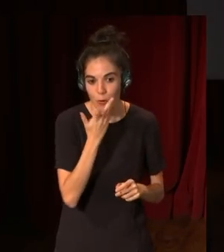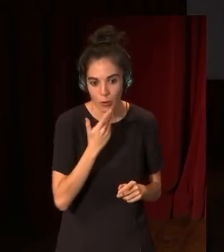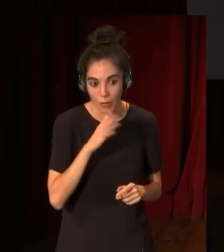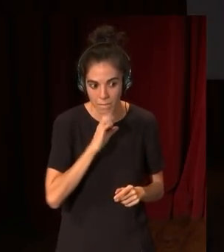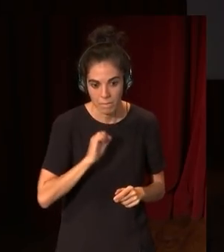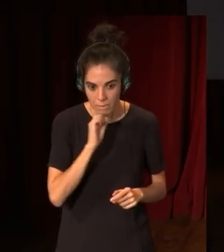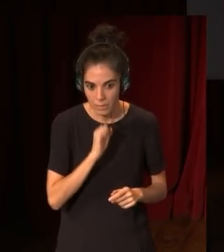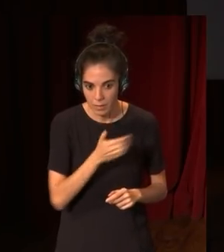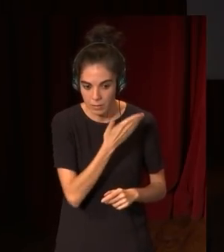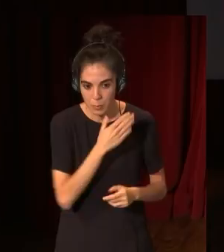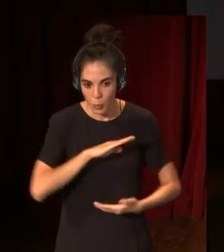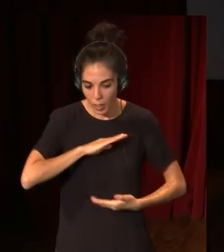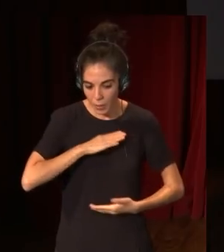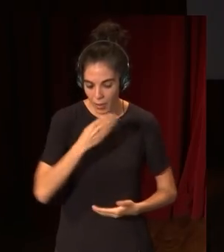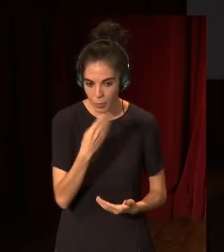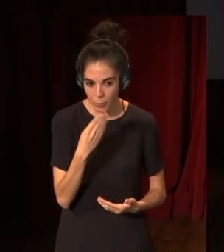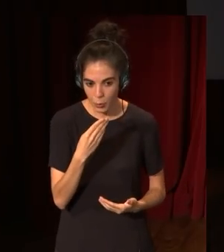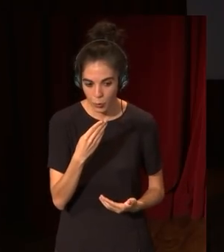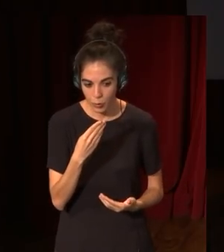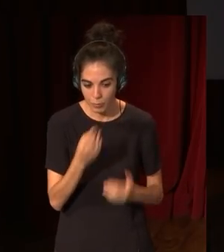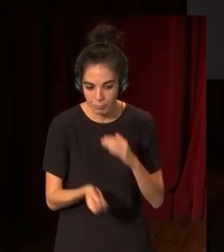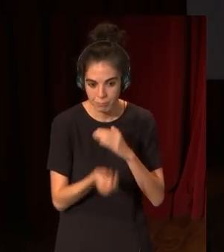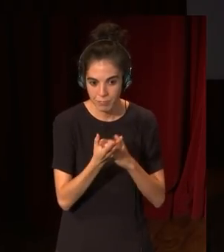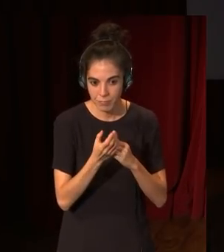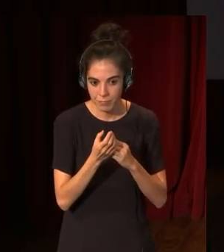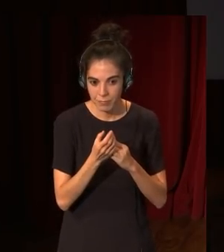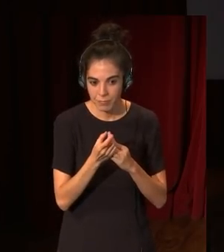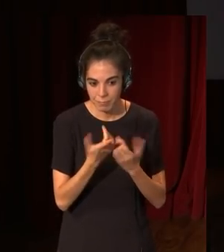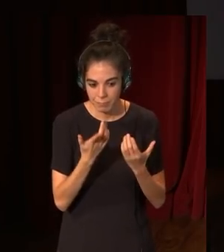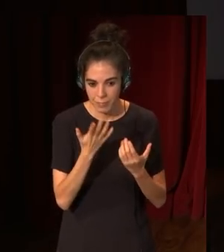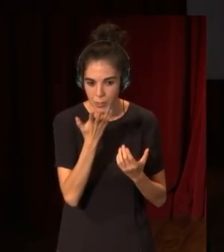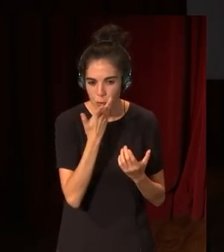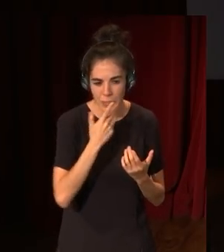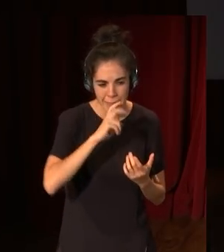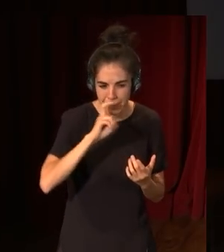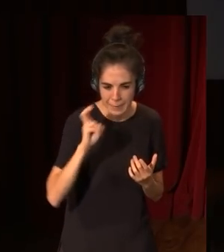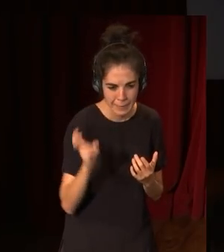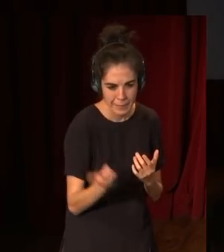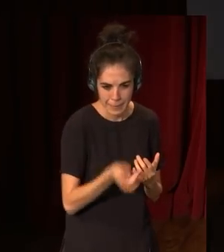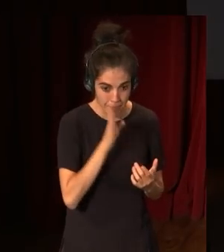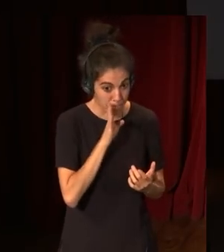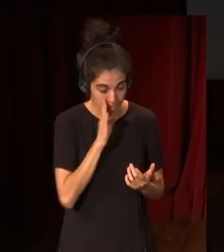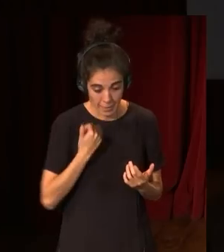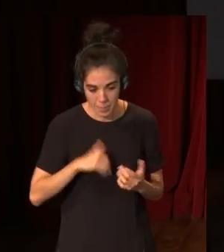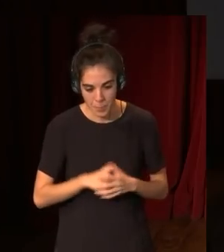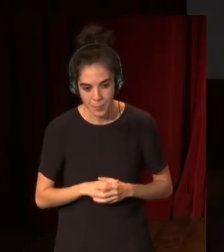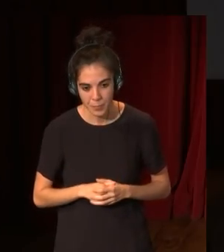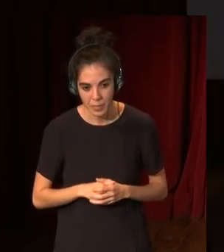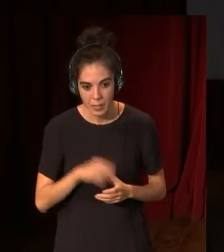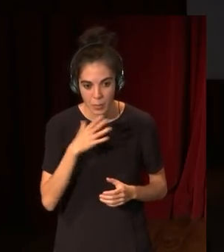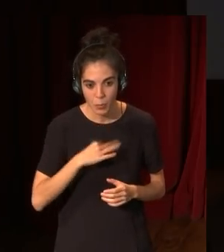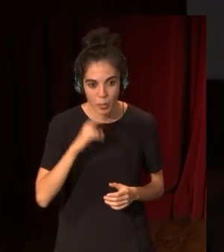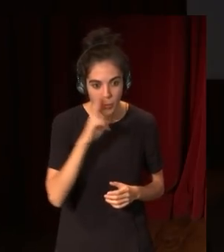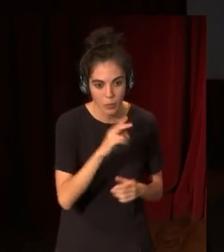esta capacidad de bermejo a este universo cromático al que hemos hecho alusión y que podemos ver pues en